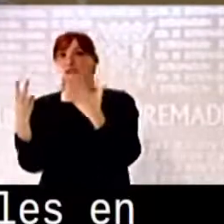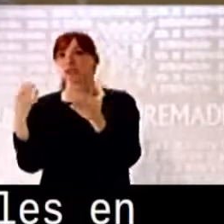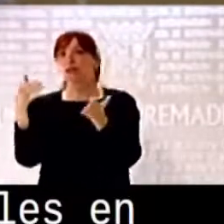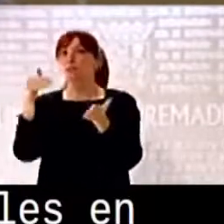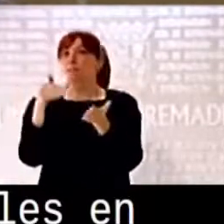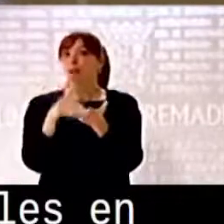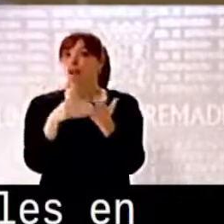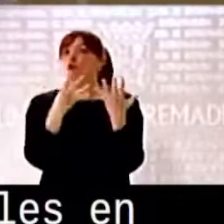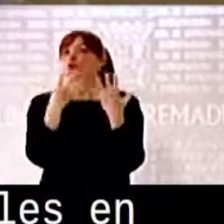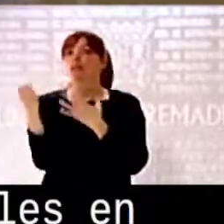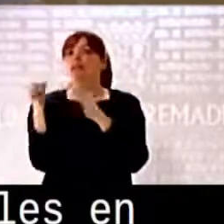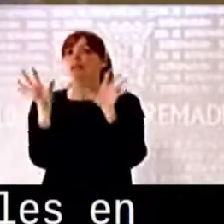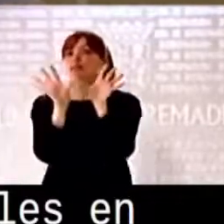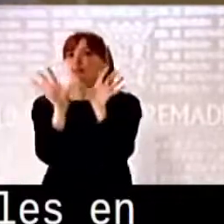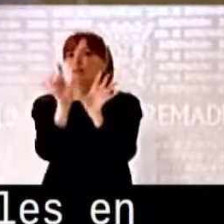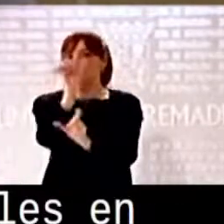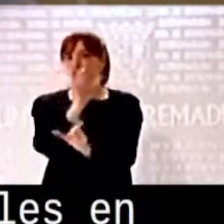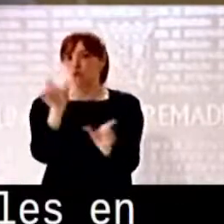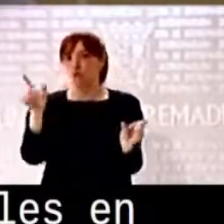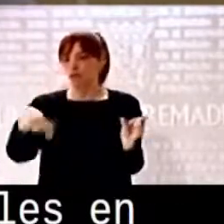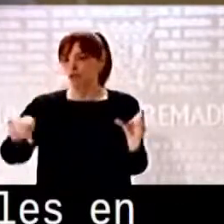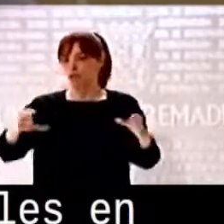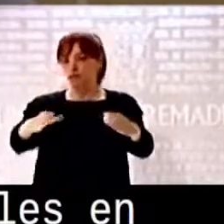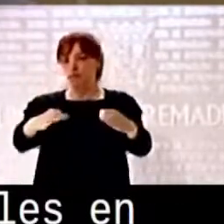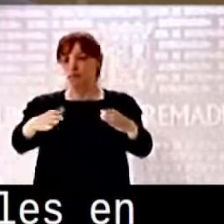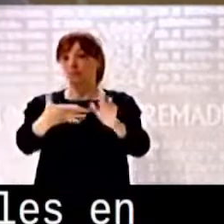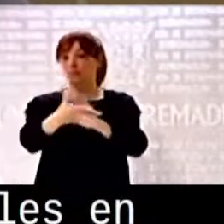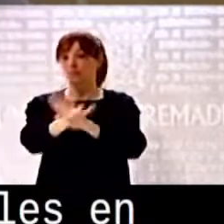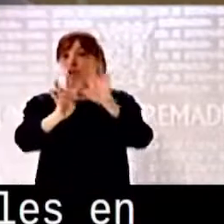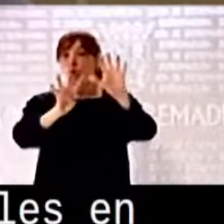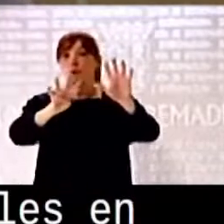967.910 personas. Esto representa el